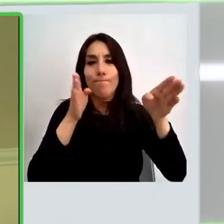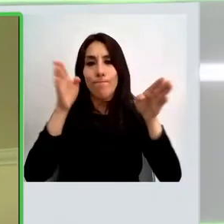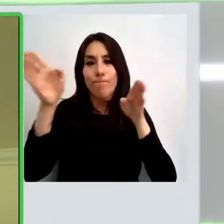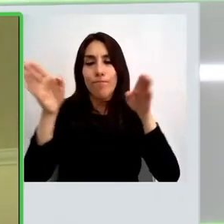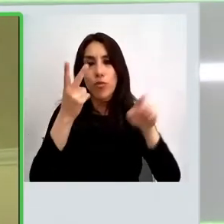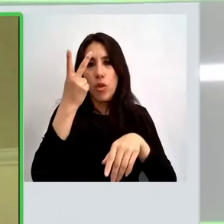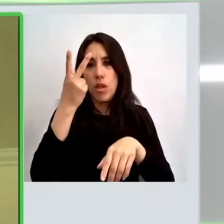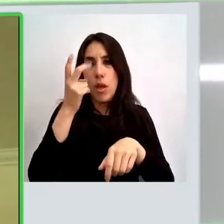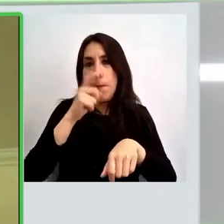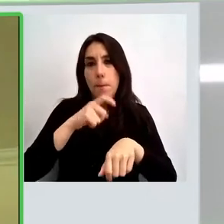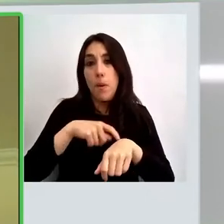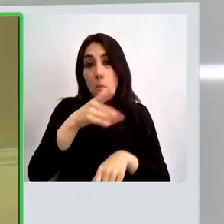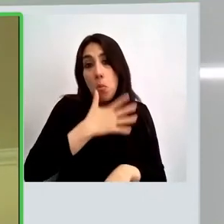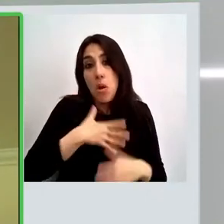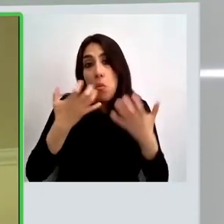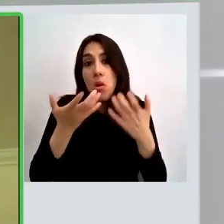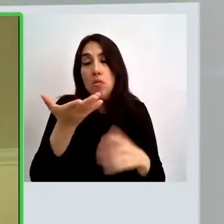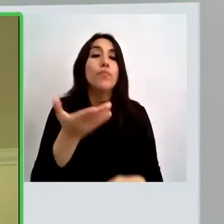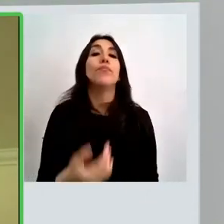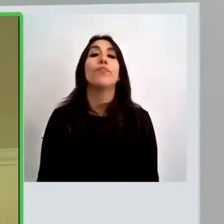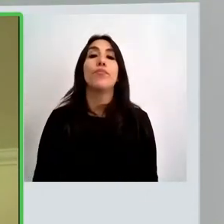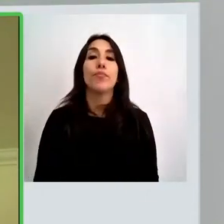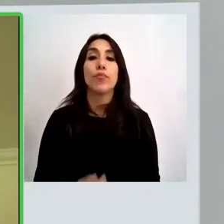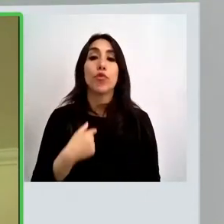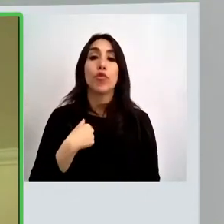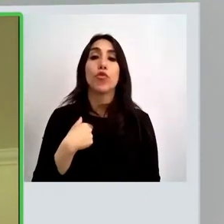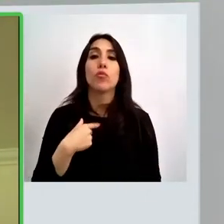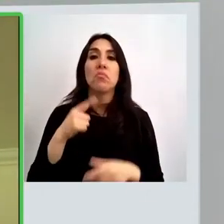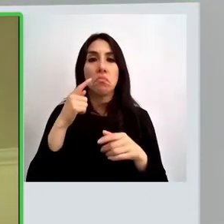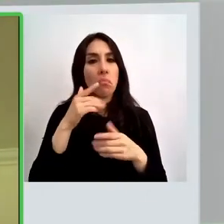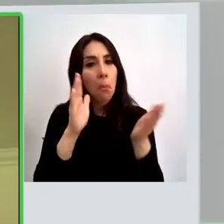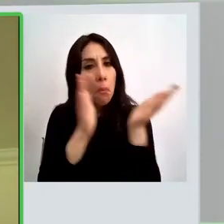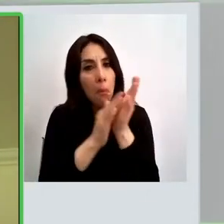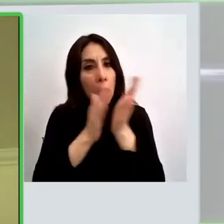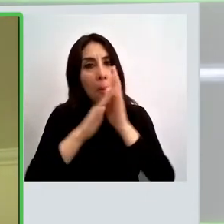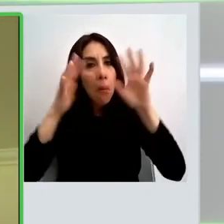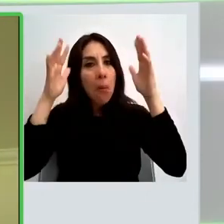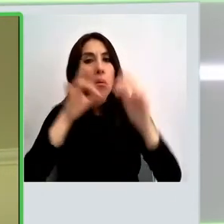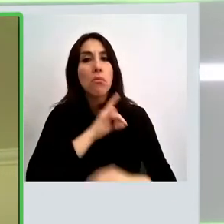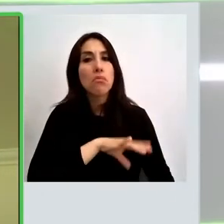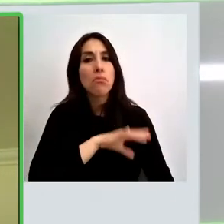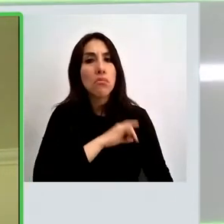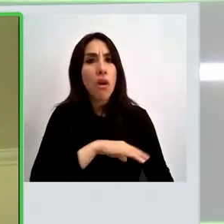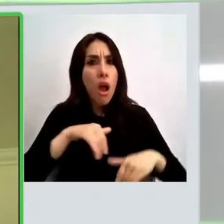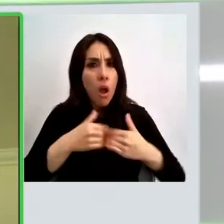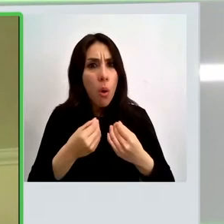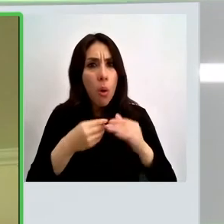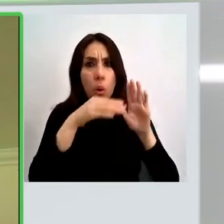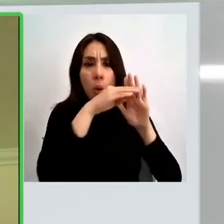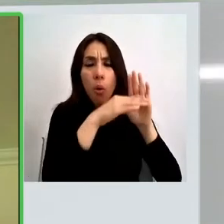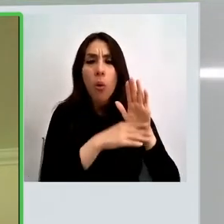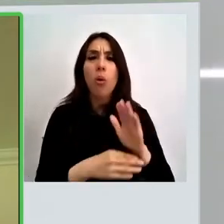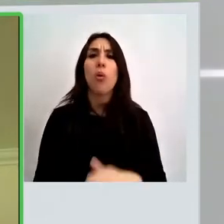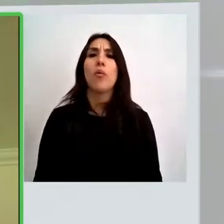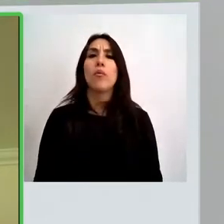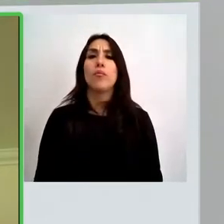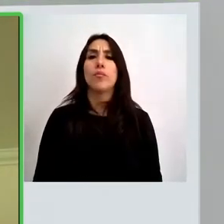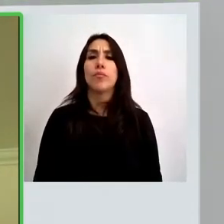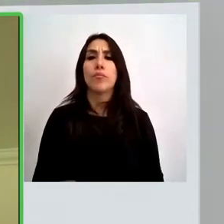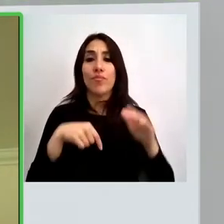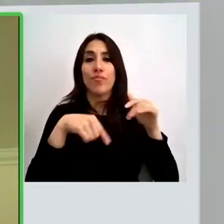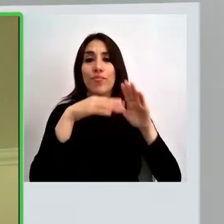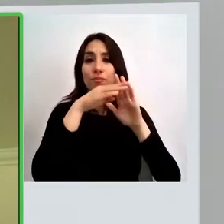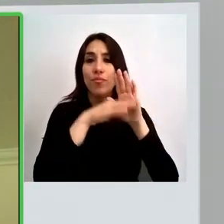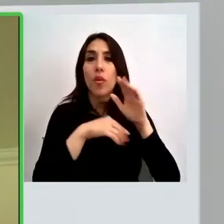aplaudiendo a chile con las leyes que están y aprobando para